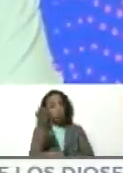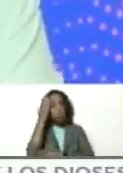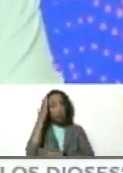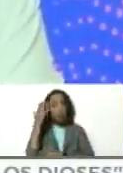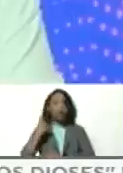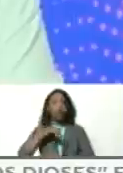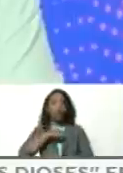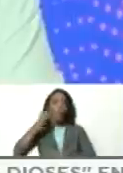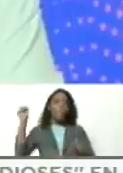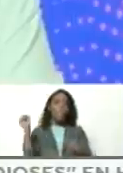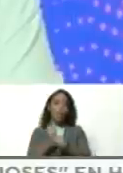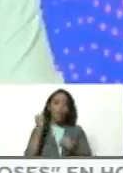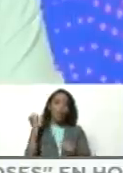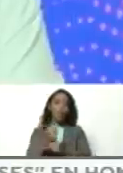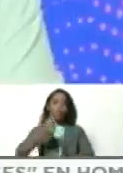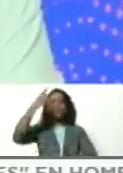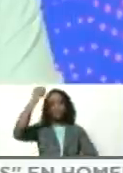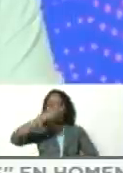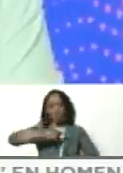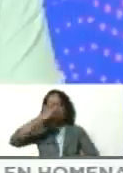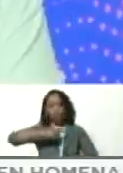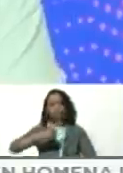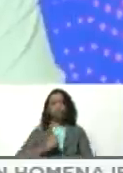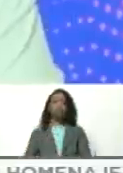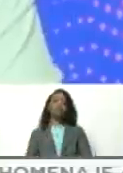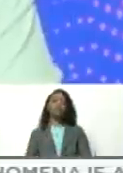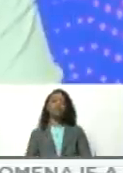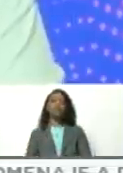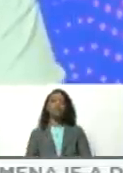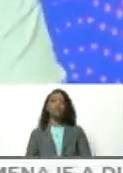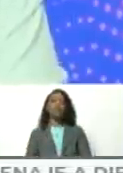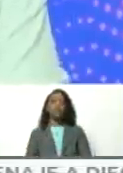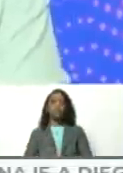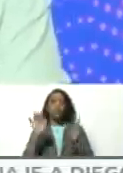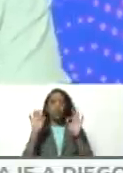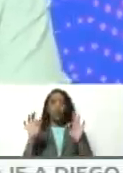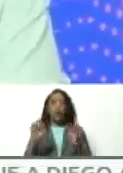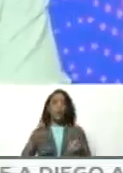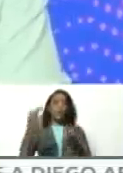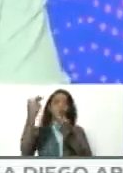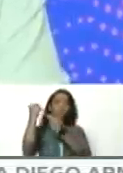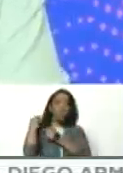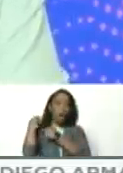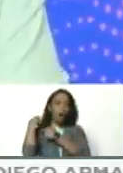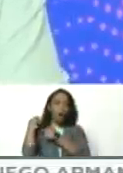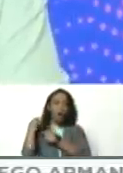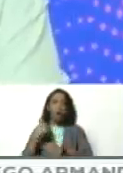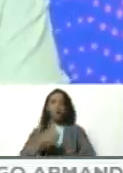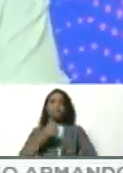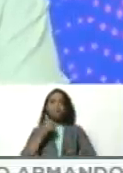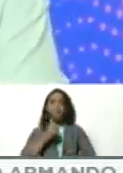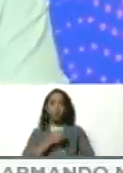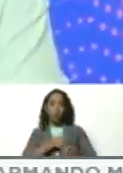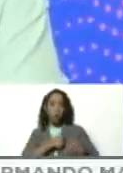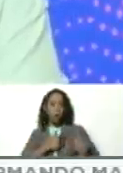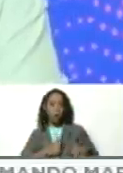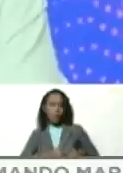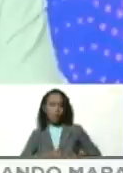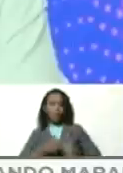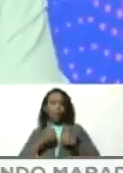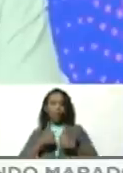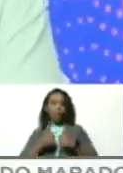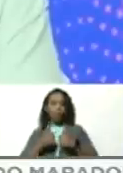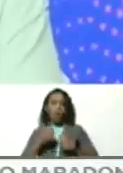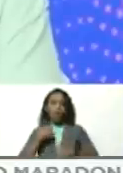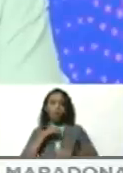nosotros trabajamos con seriedad, con puntualidad, con buen corazón. Estamos